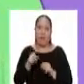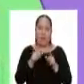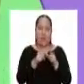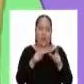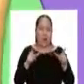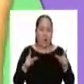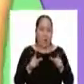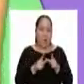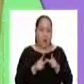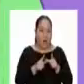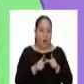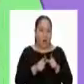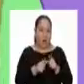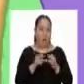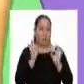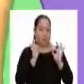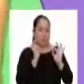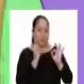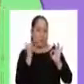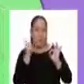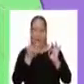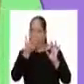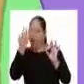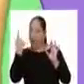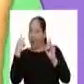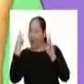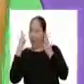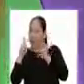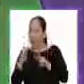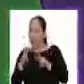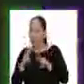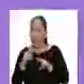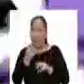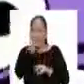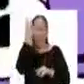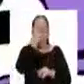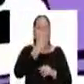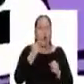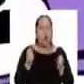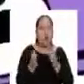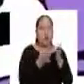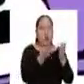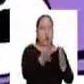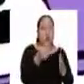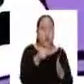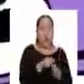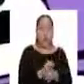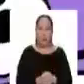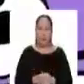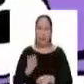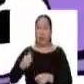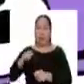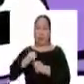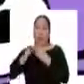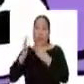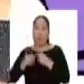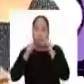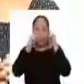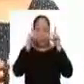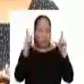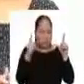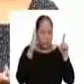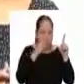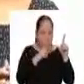en la cristiandad no se ha visto tan hermosos caminos. Hasta los conquistadores se quedaron asombrados.